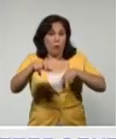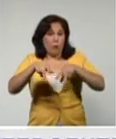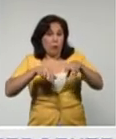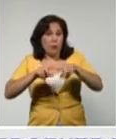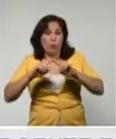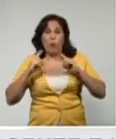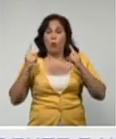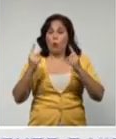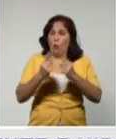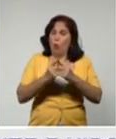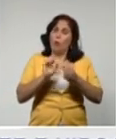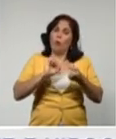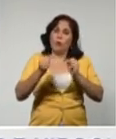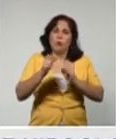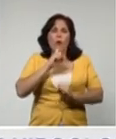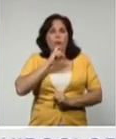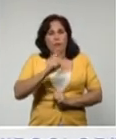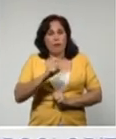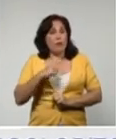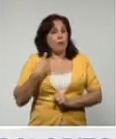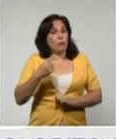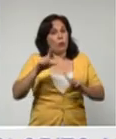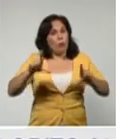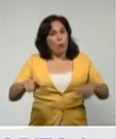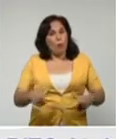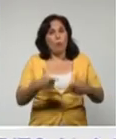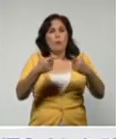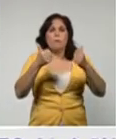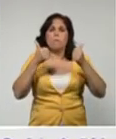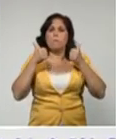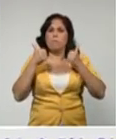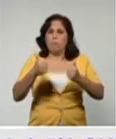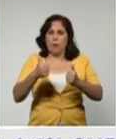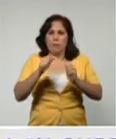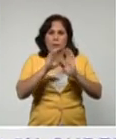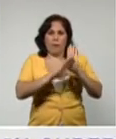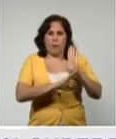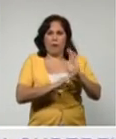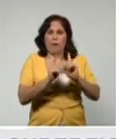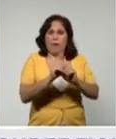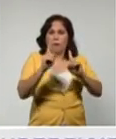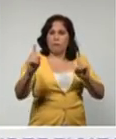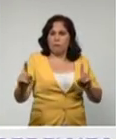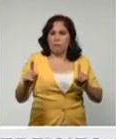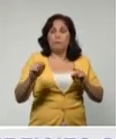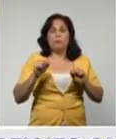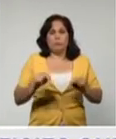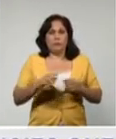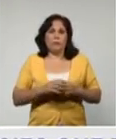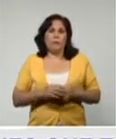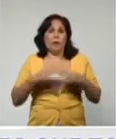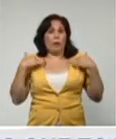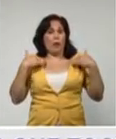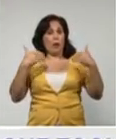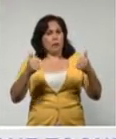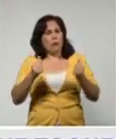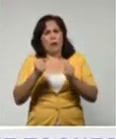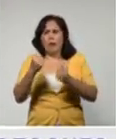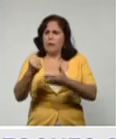cual no cumple con lo que está establecido. Ahora, Lilian, no sé si me puedes ayudar